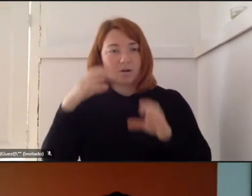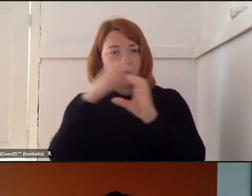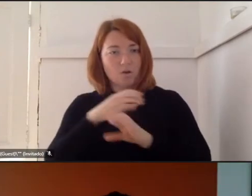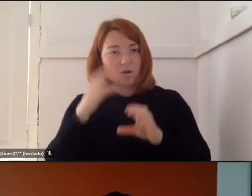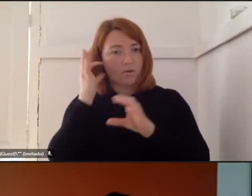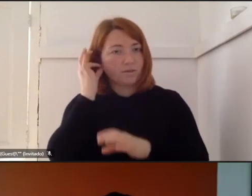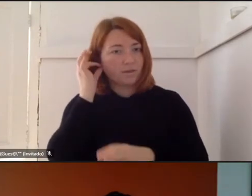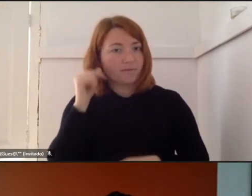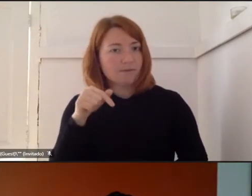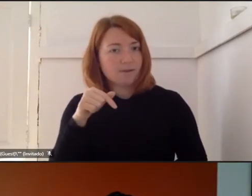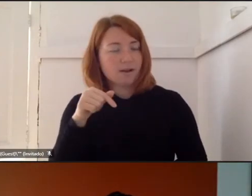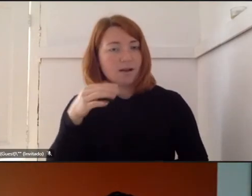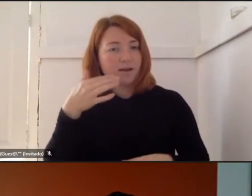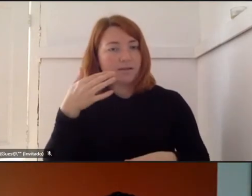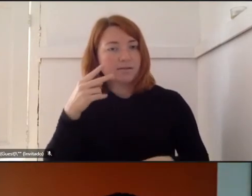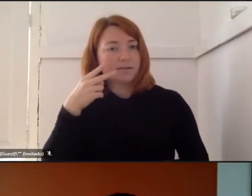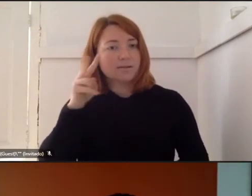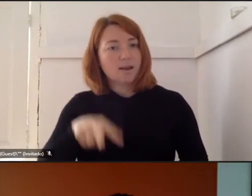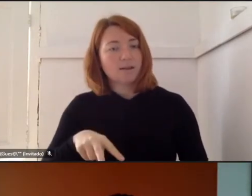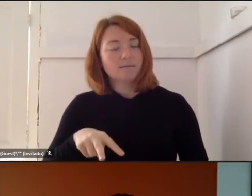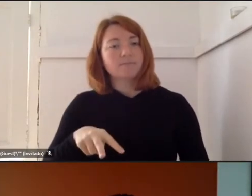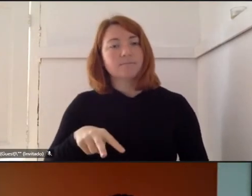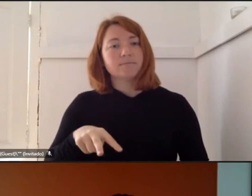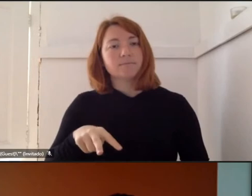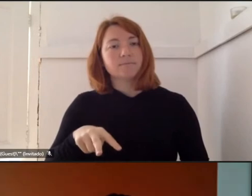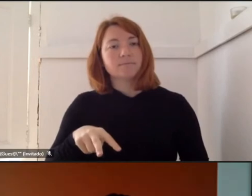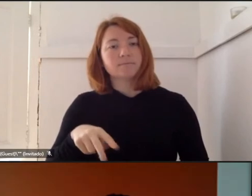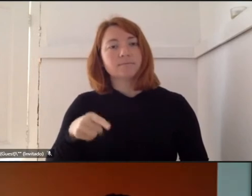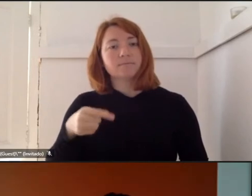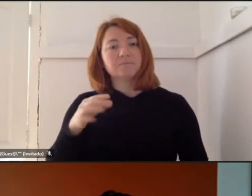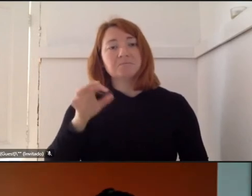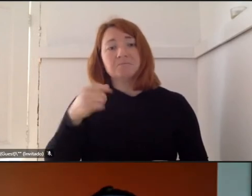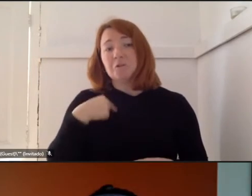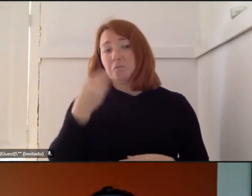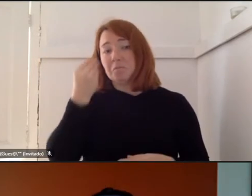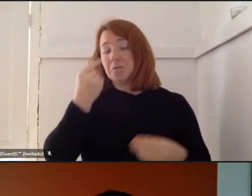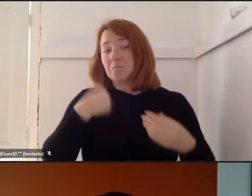yo creo que ya sale, porque es un vídeo de la Universidad Pública